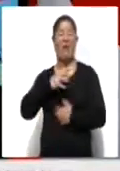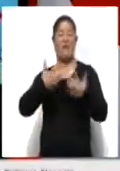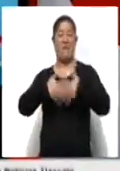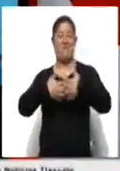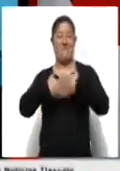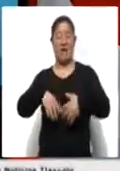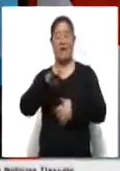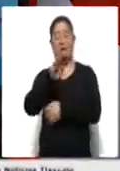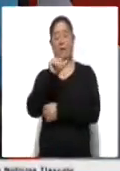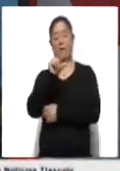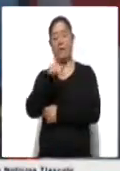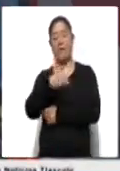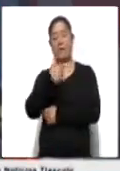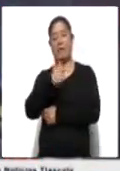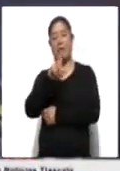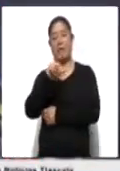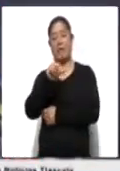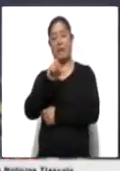de Bangladesh.